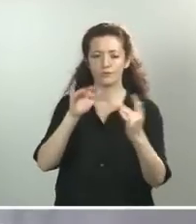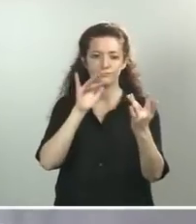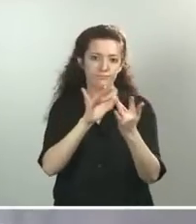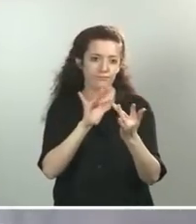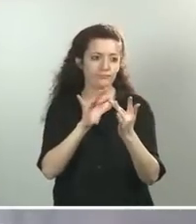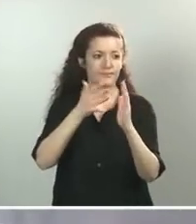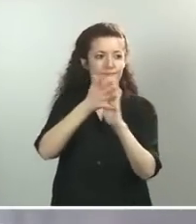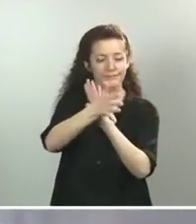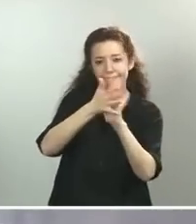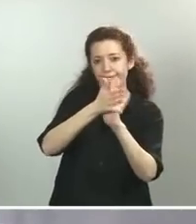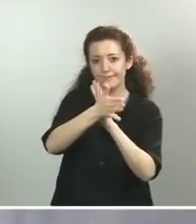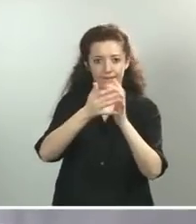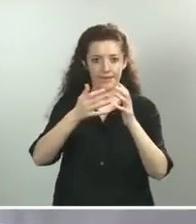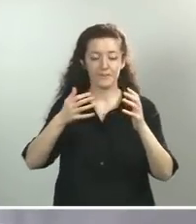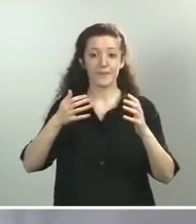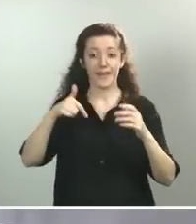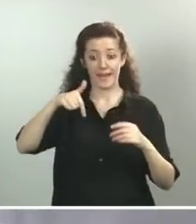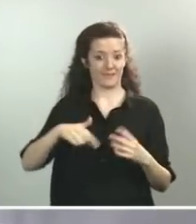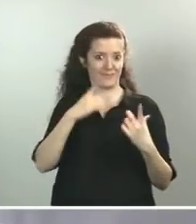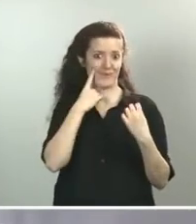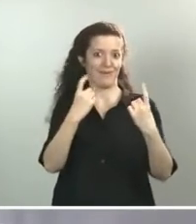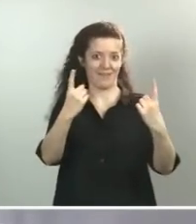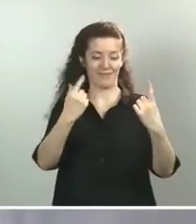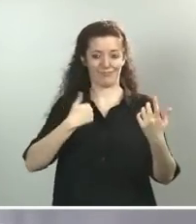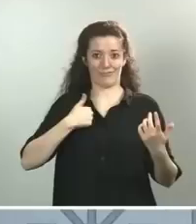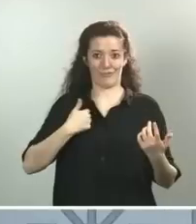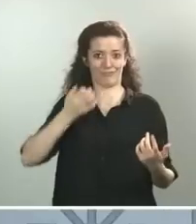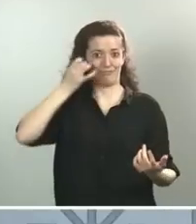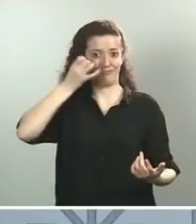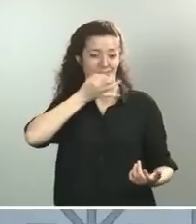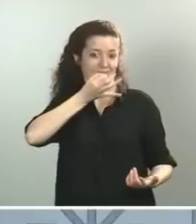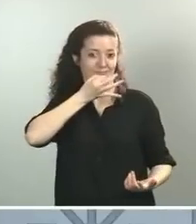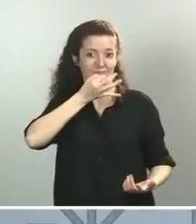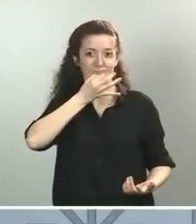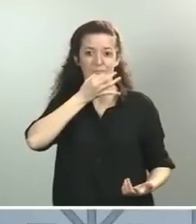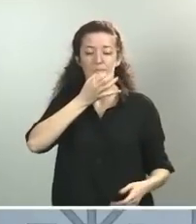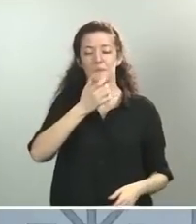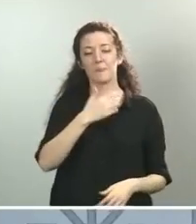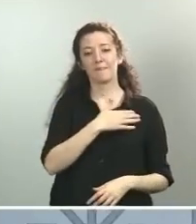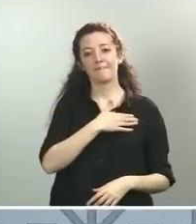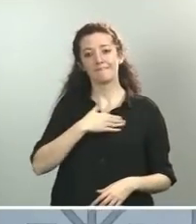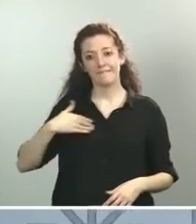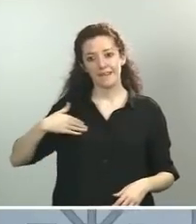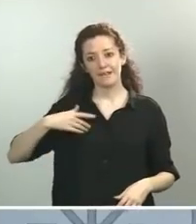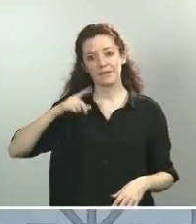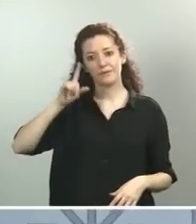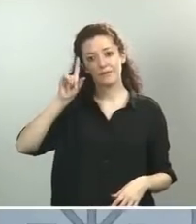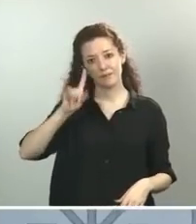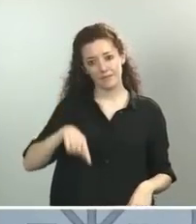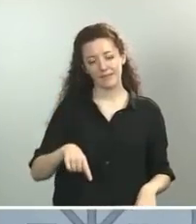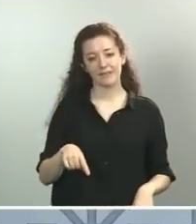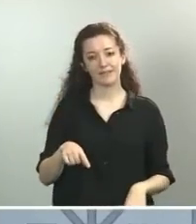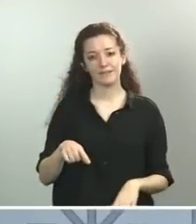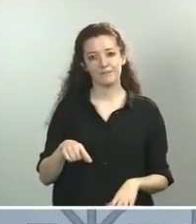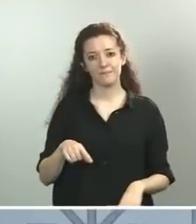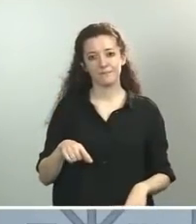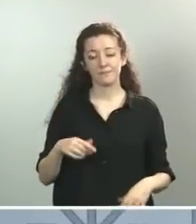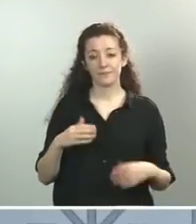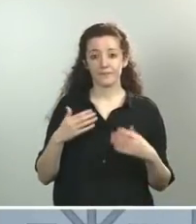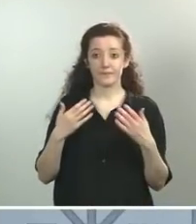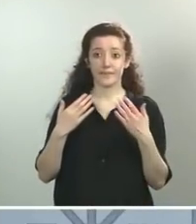pero aquí sí é a primeira comparecencia, entón, quixera tamén agradecer e resaltar